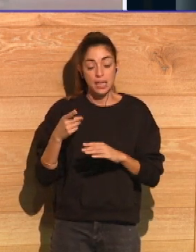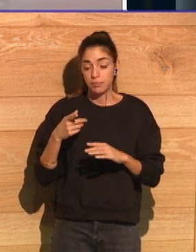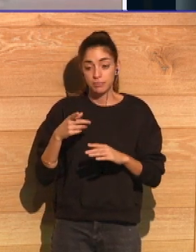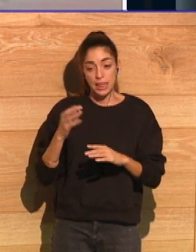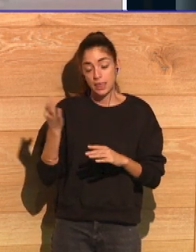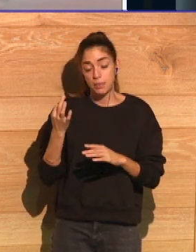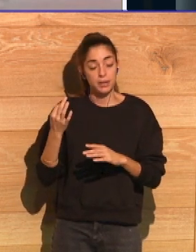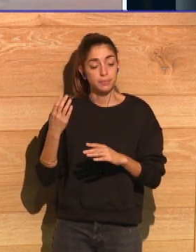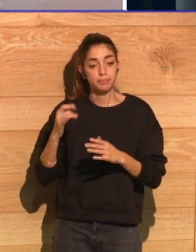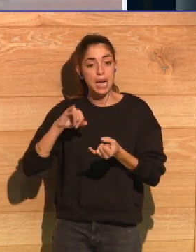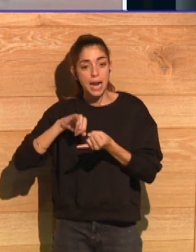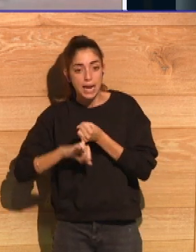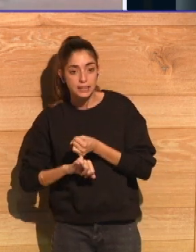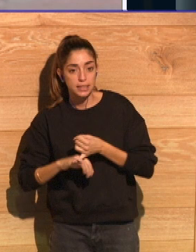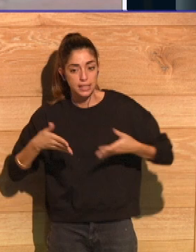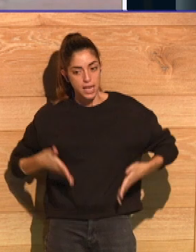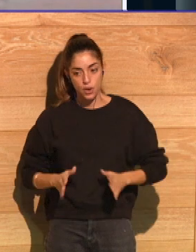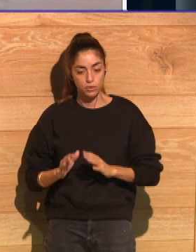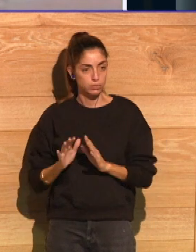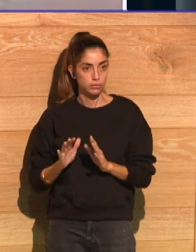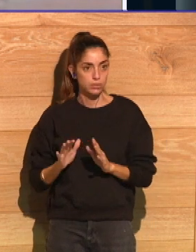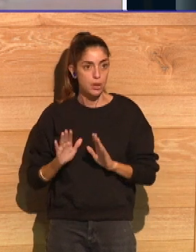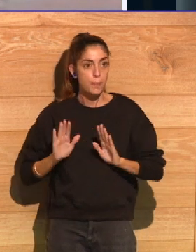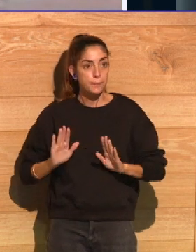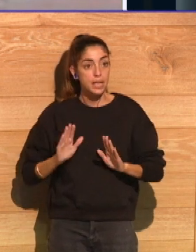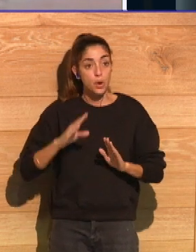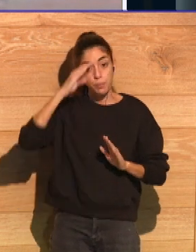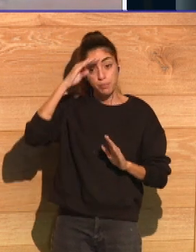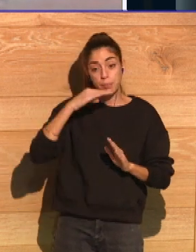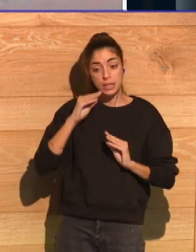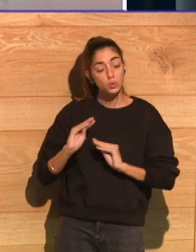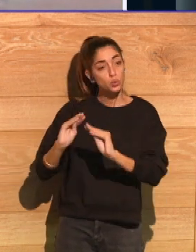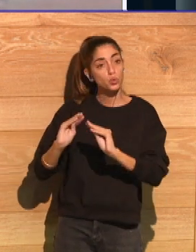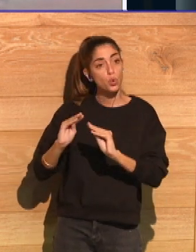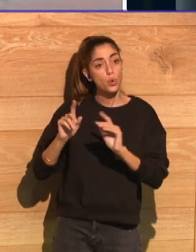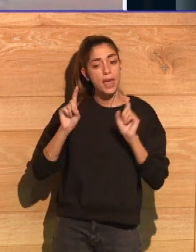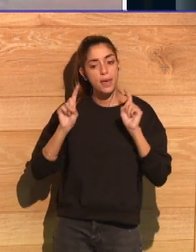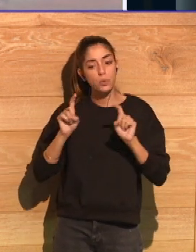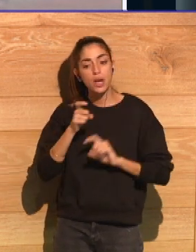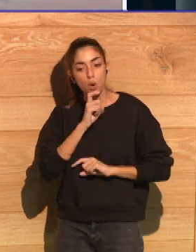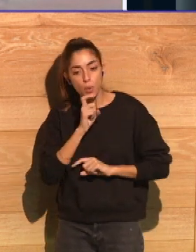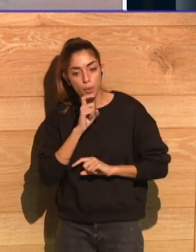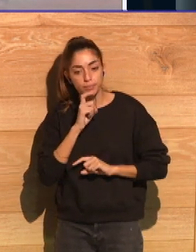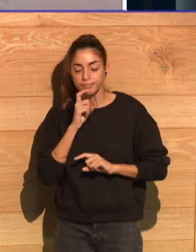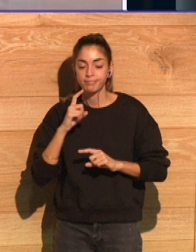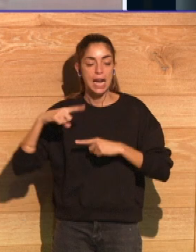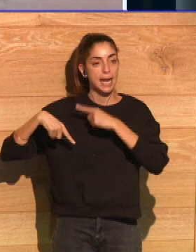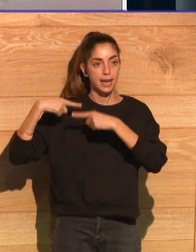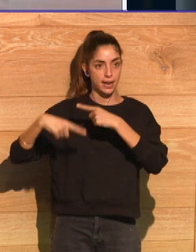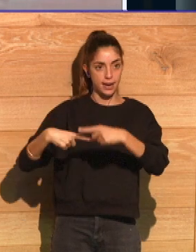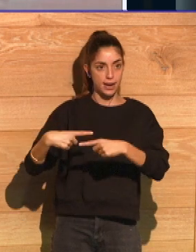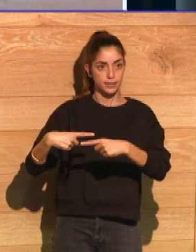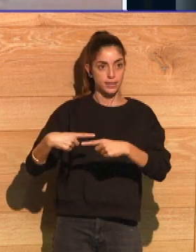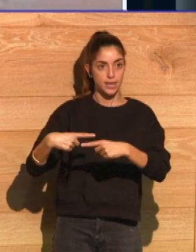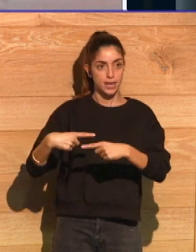padre era un abogado que la educó de una manera clásica, la